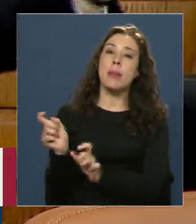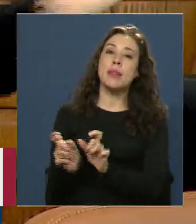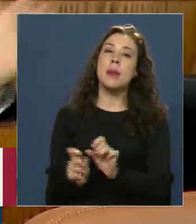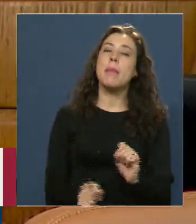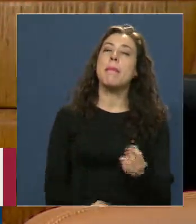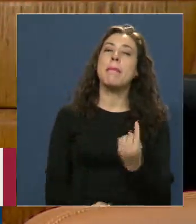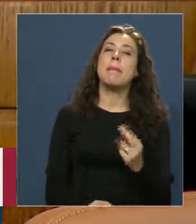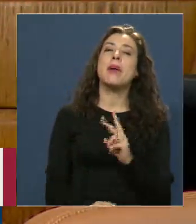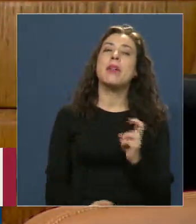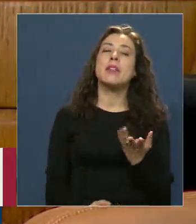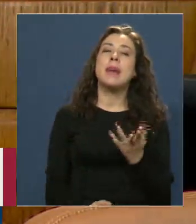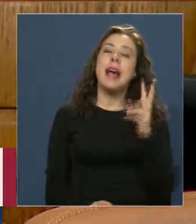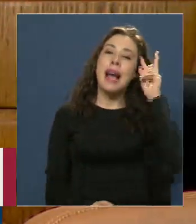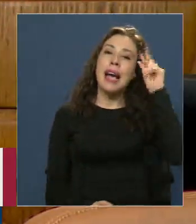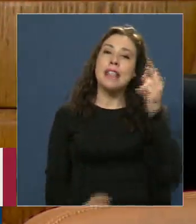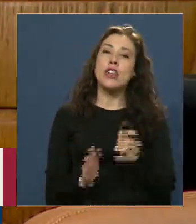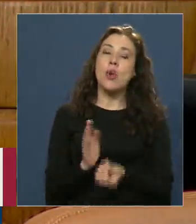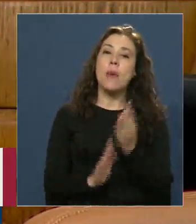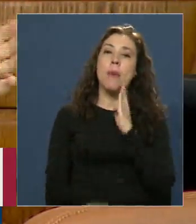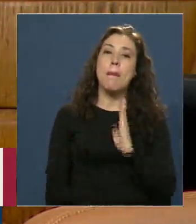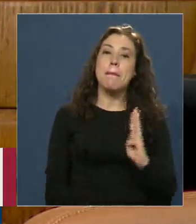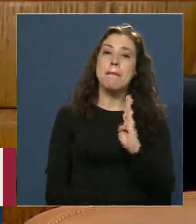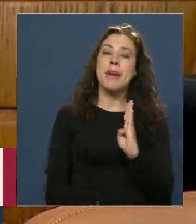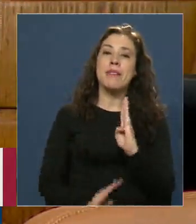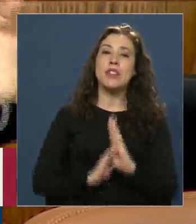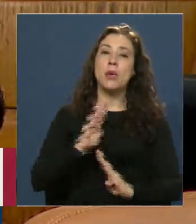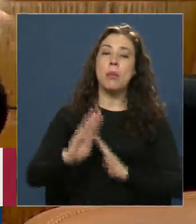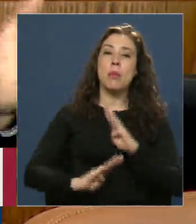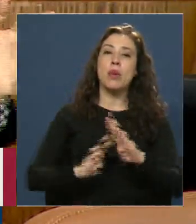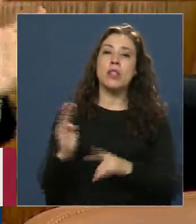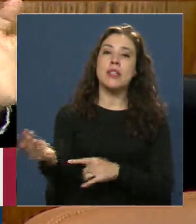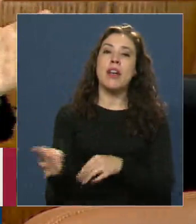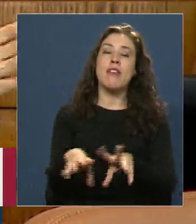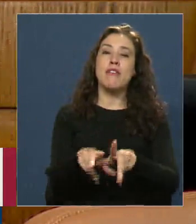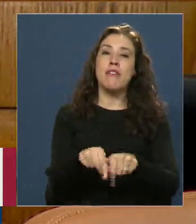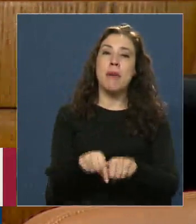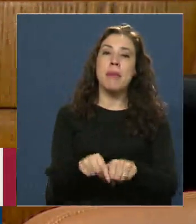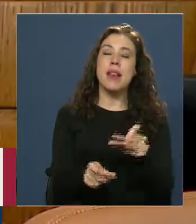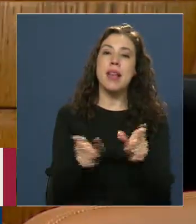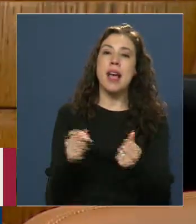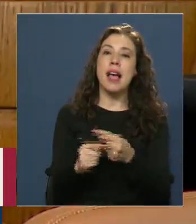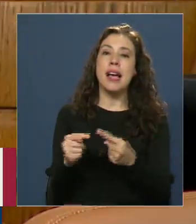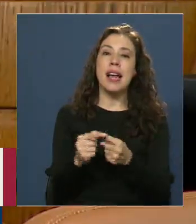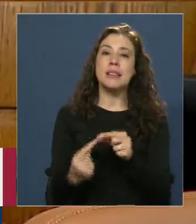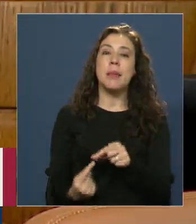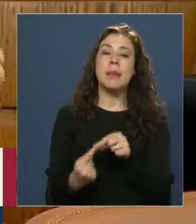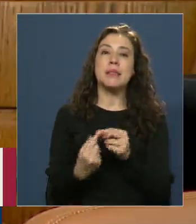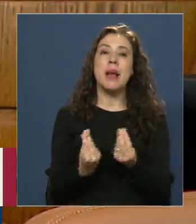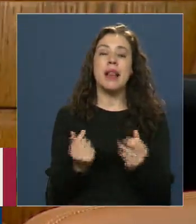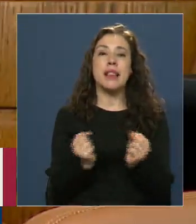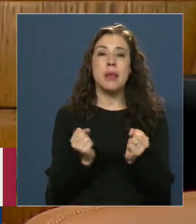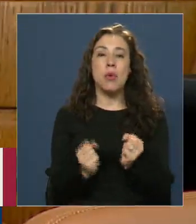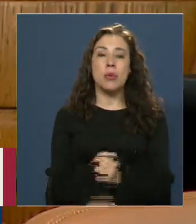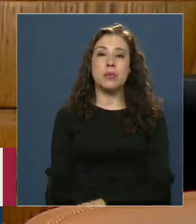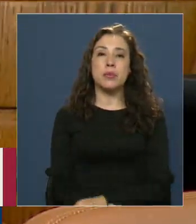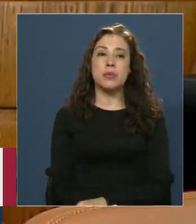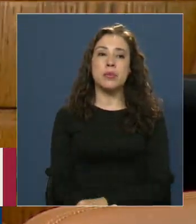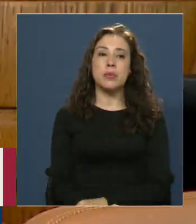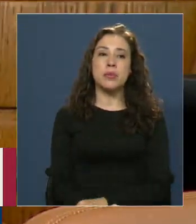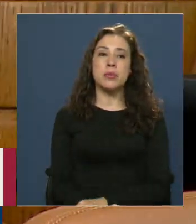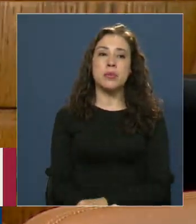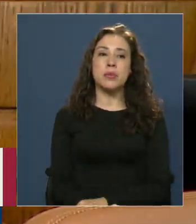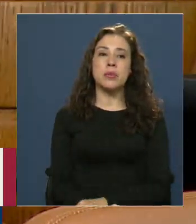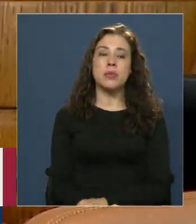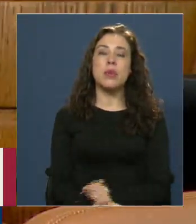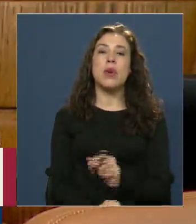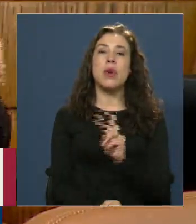tiene que ver con la creación de nuevos beneficios para proteger a la familia de clase media frente a principales temores. Vuelvo a repetir, tiene